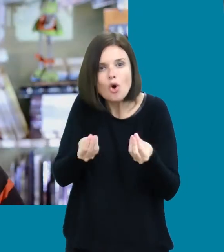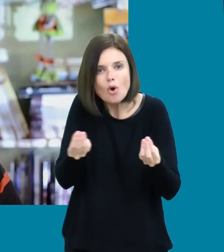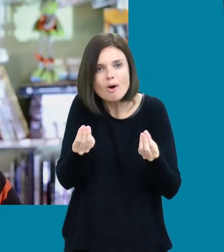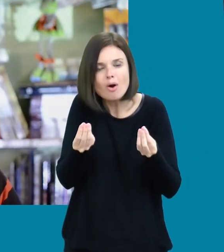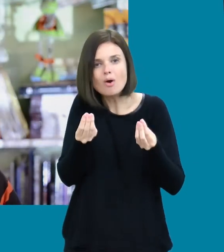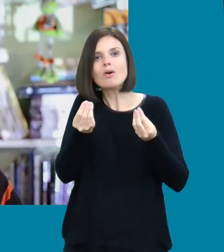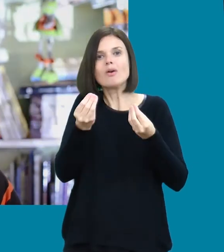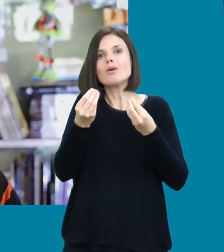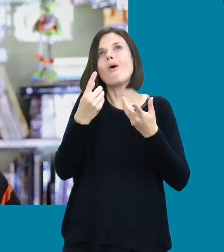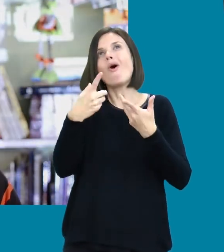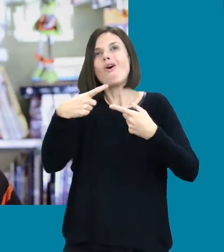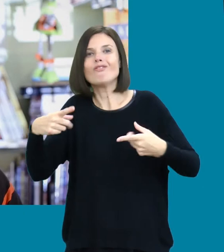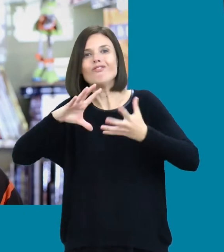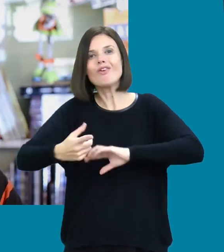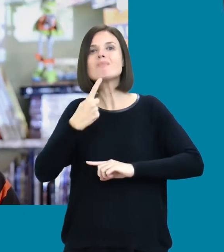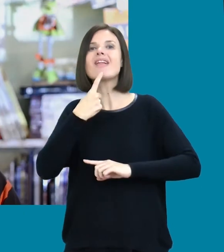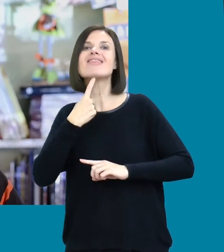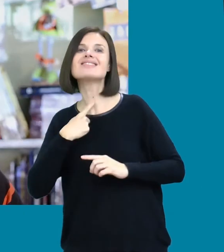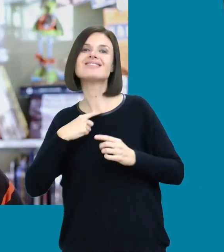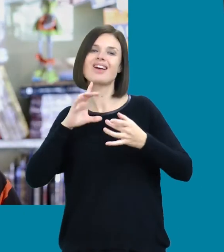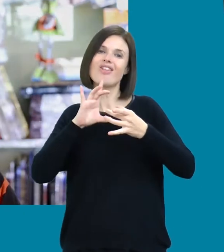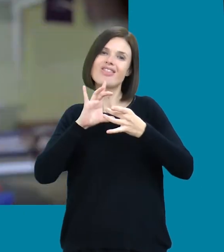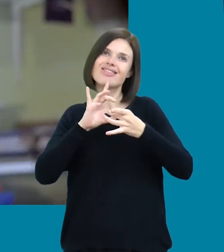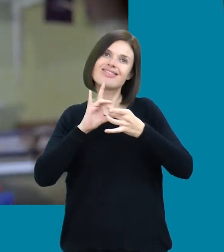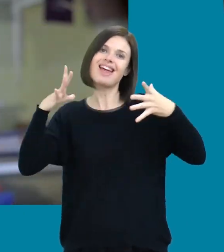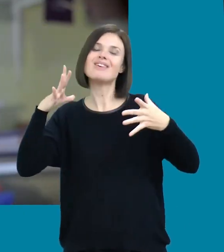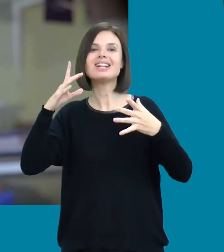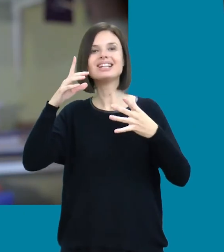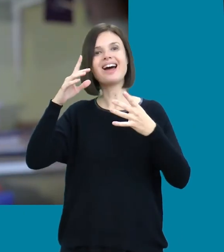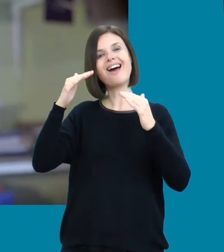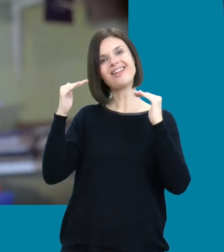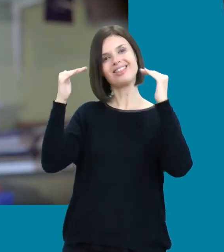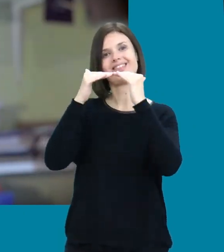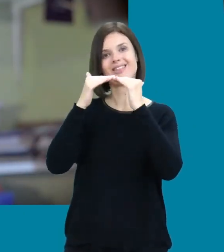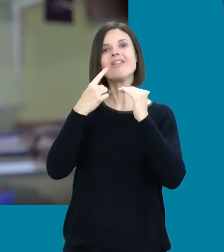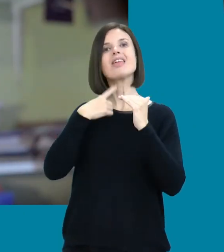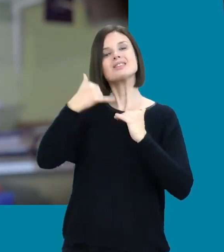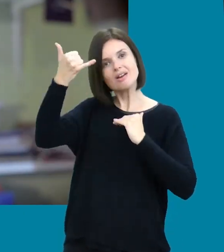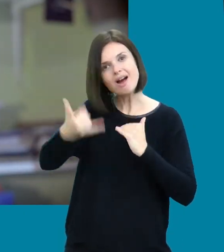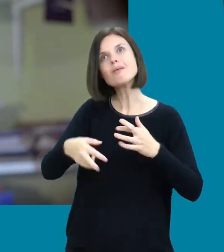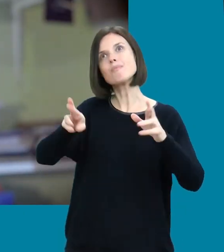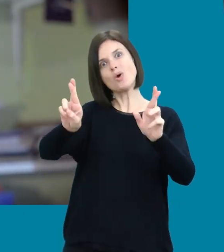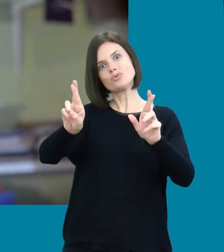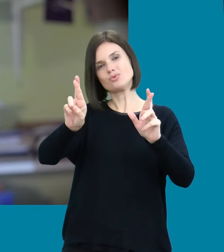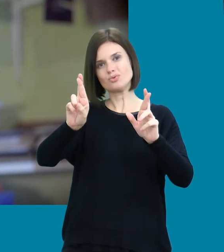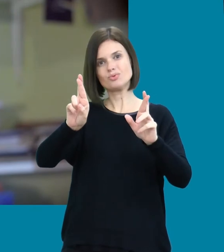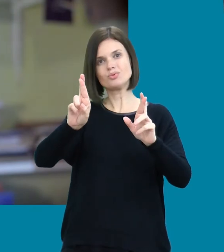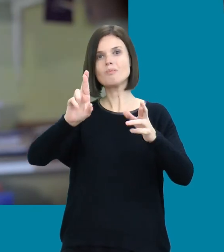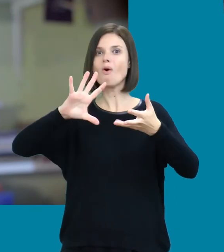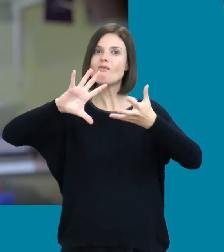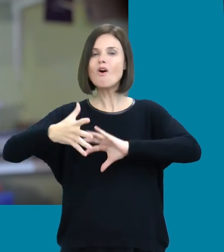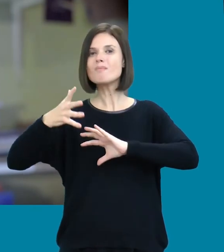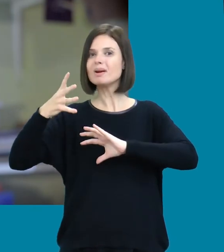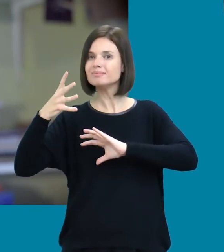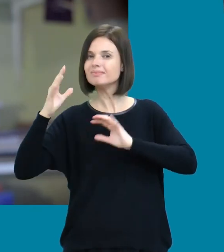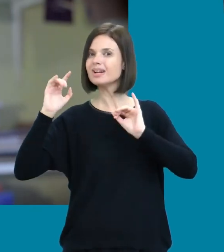igualdad que seguimos compartiendo y que creo que cada vez son más, por suerte, cada vez son tomadas con mayor fuerza por las generaciones jóvenes, las